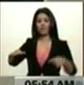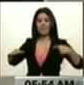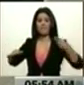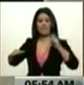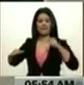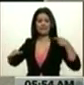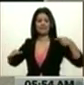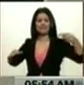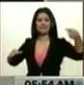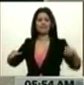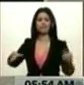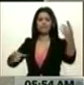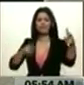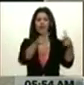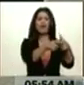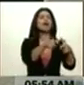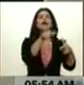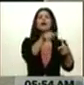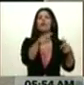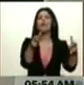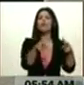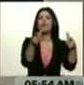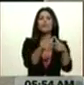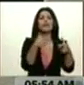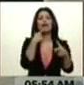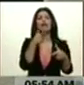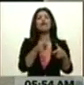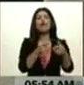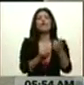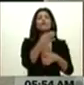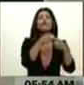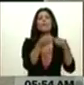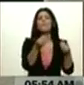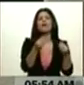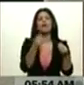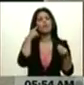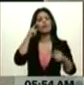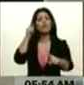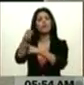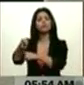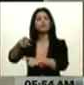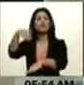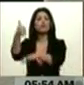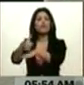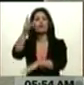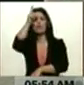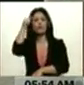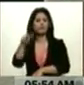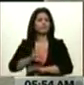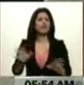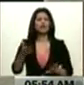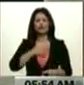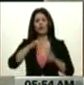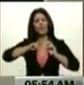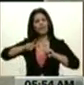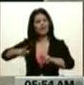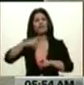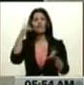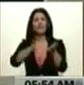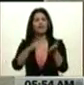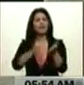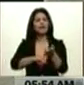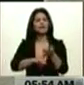preso. Esa es la verdad. Y yo se los tengo que decir, esa es la verdad. Si hay alguien investigado el caso de cerca, somos nosotros, que somos su familia. A